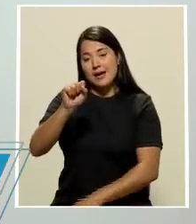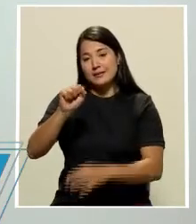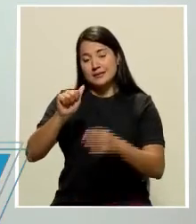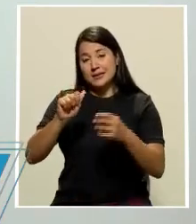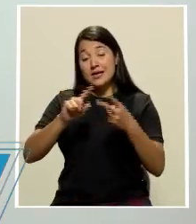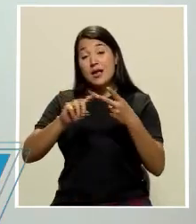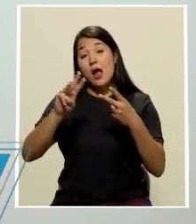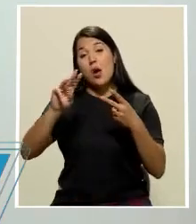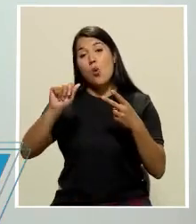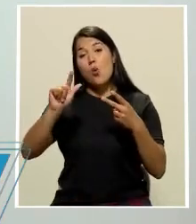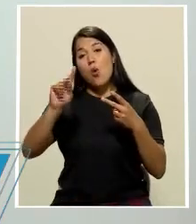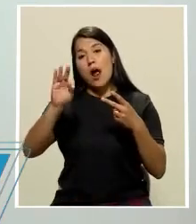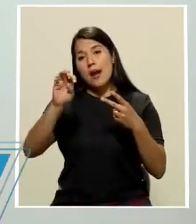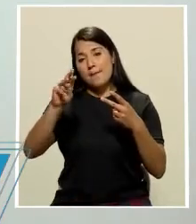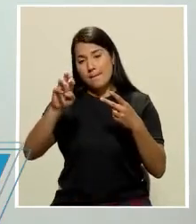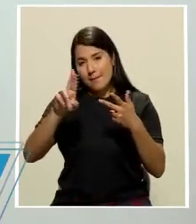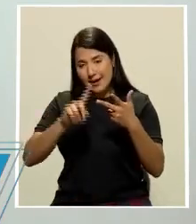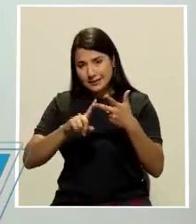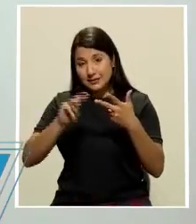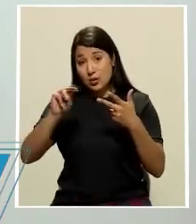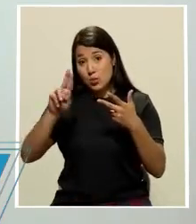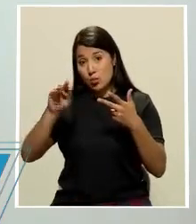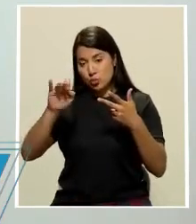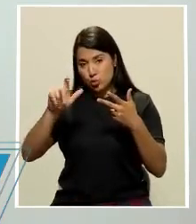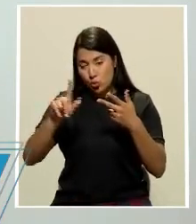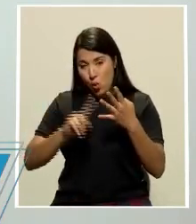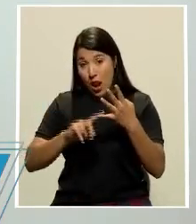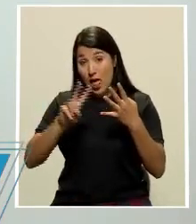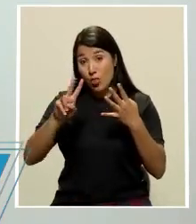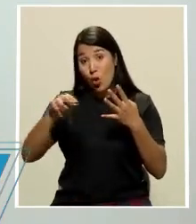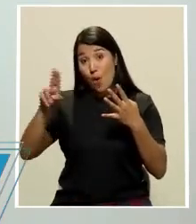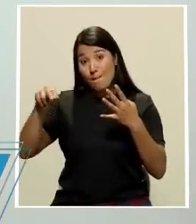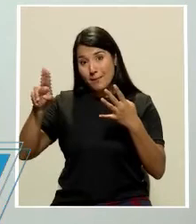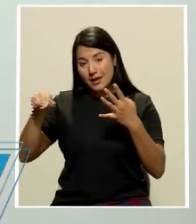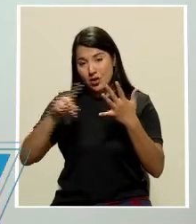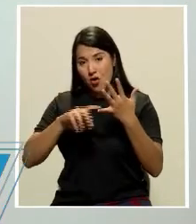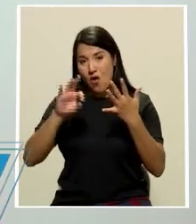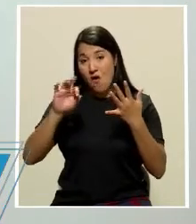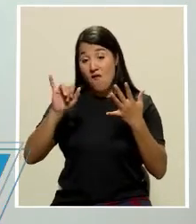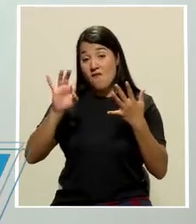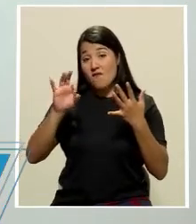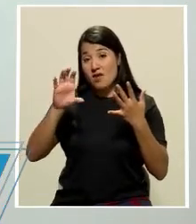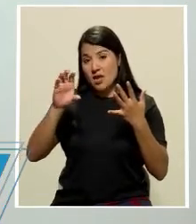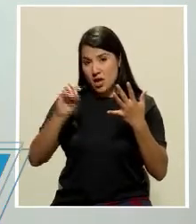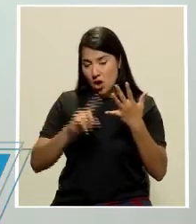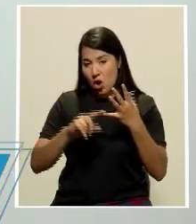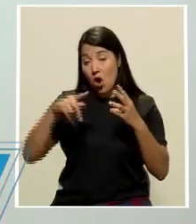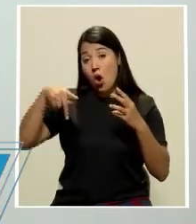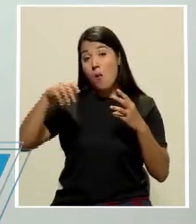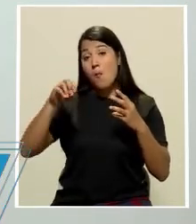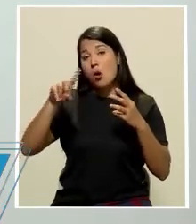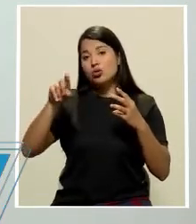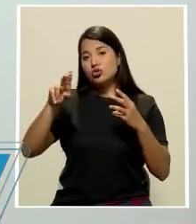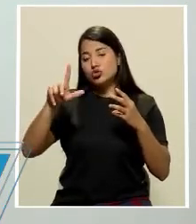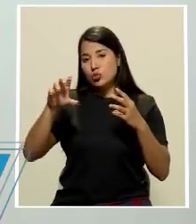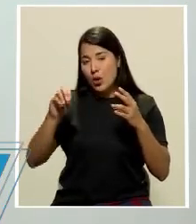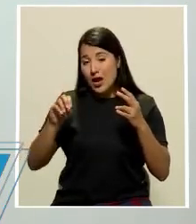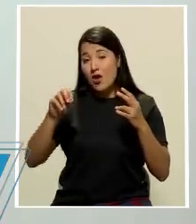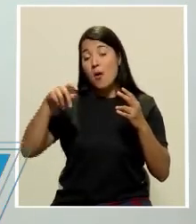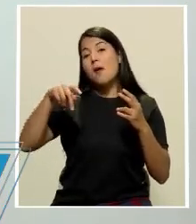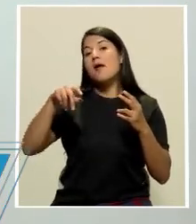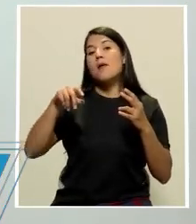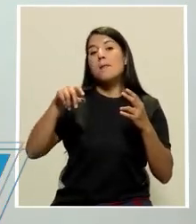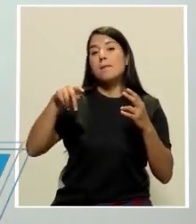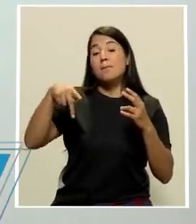al Grupo Mutual, a Dos Pinos, a FIFCO, también tenemos a Pozuelo, a